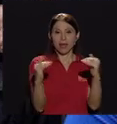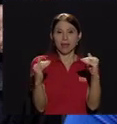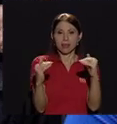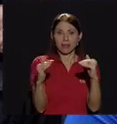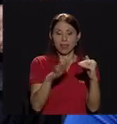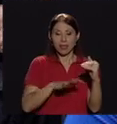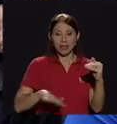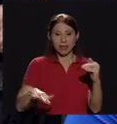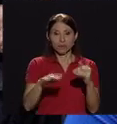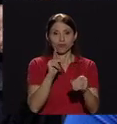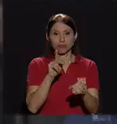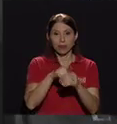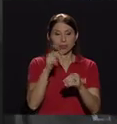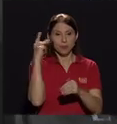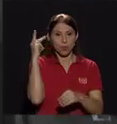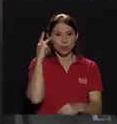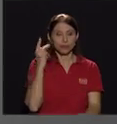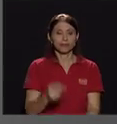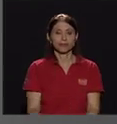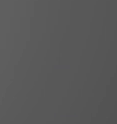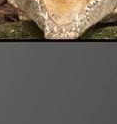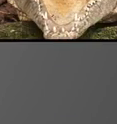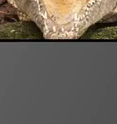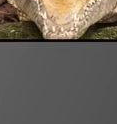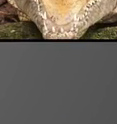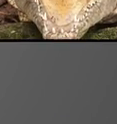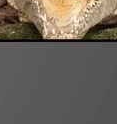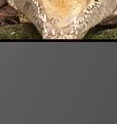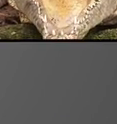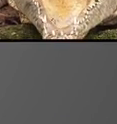espacios de participación política.